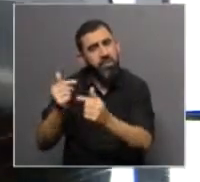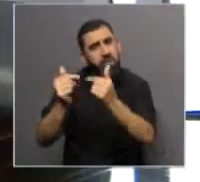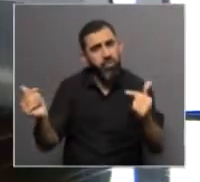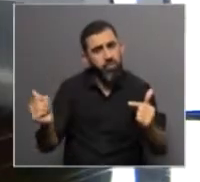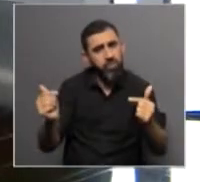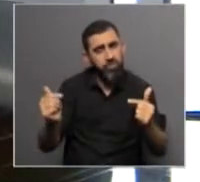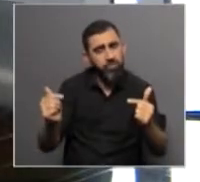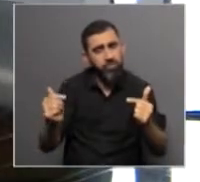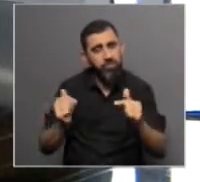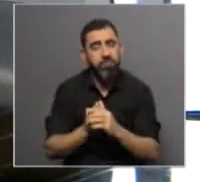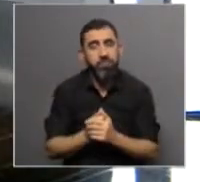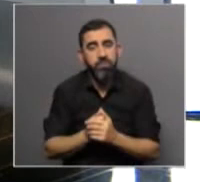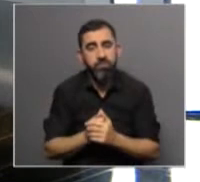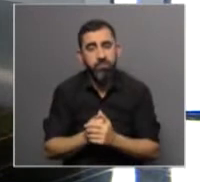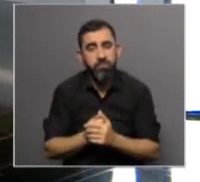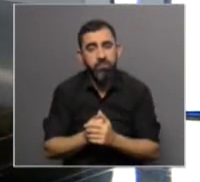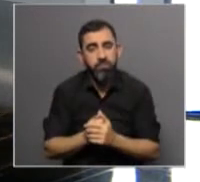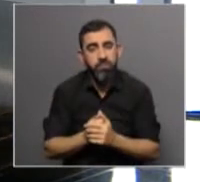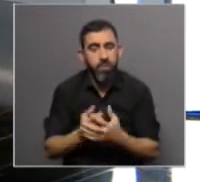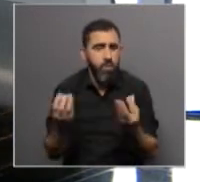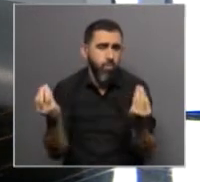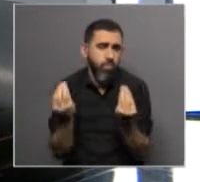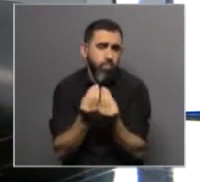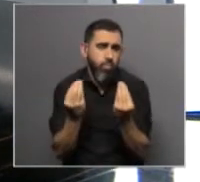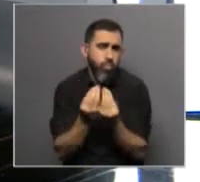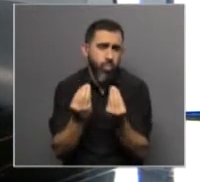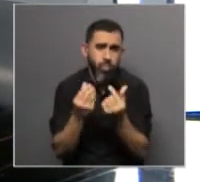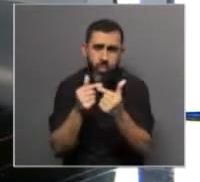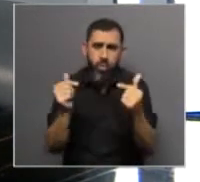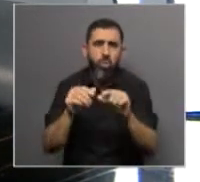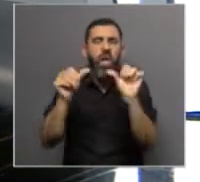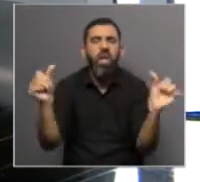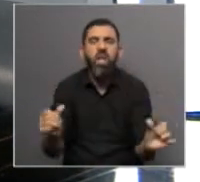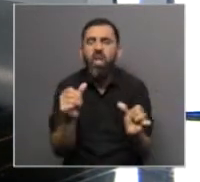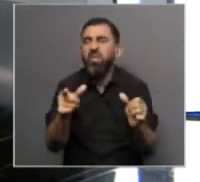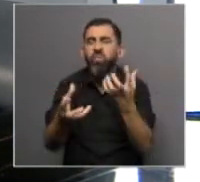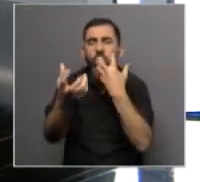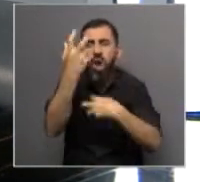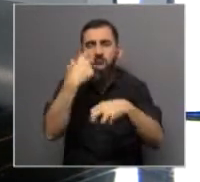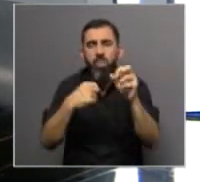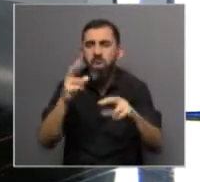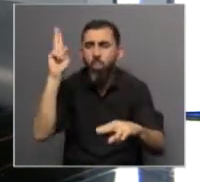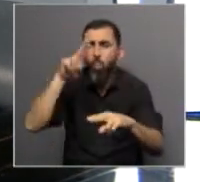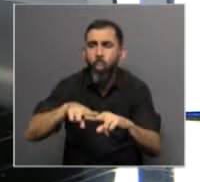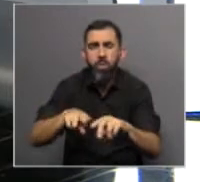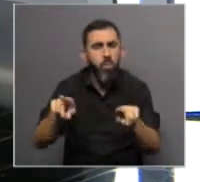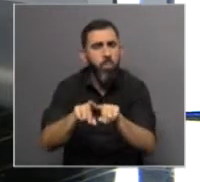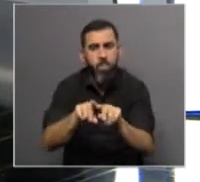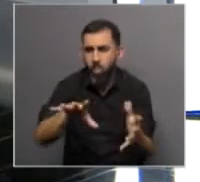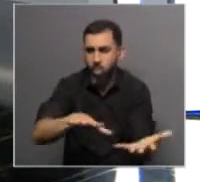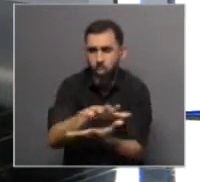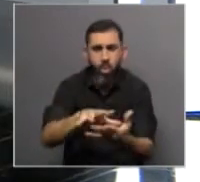querés es el más subjetivo, pero que es esa acumulación enorme. ¿Qué hacen todos esos animales yendo a morir juntos al mismo lugar?